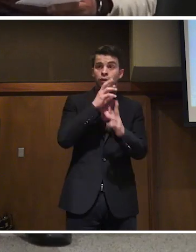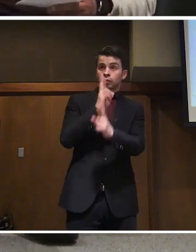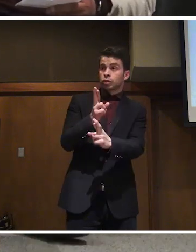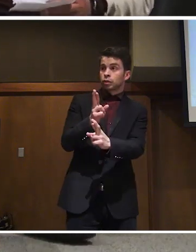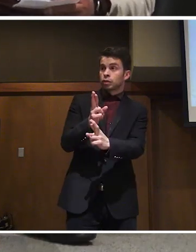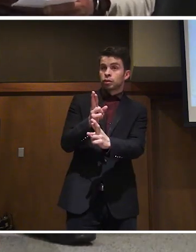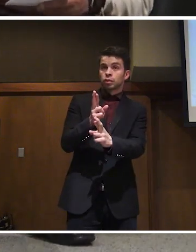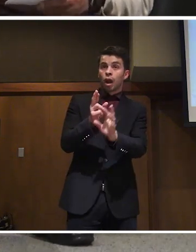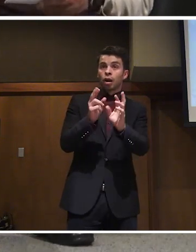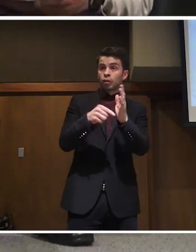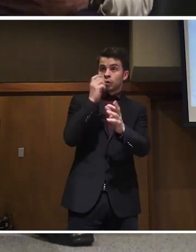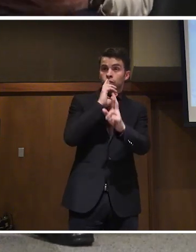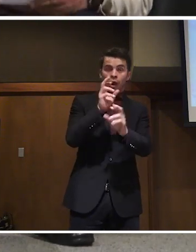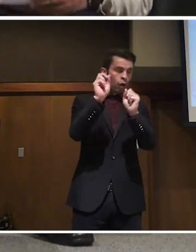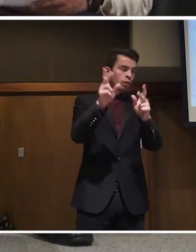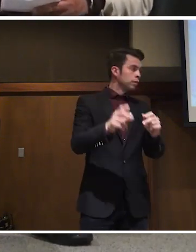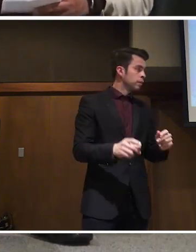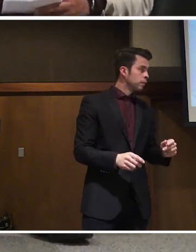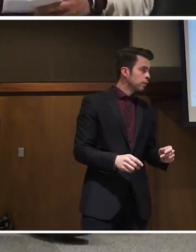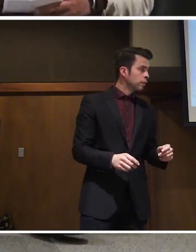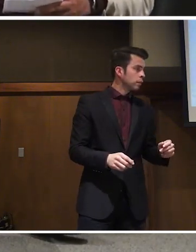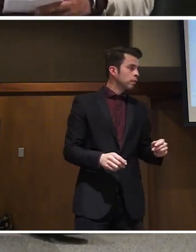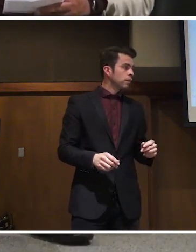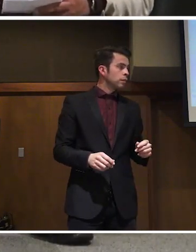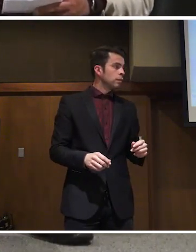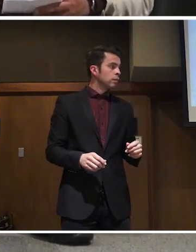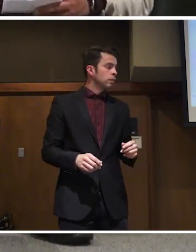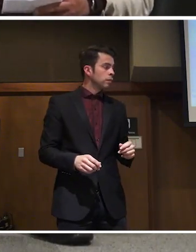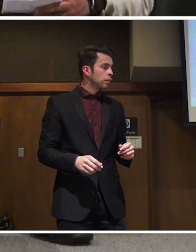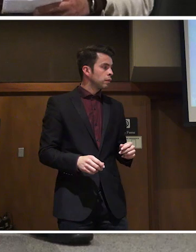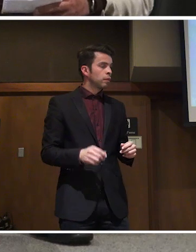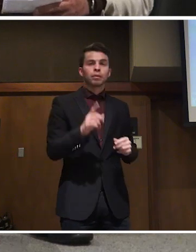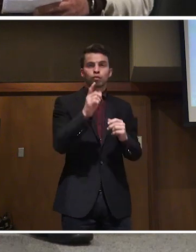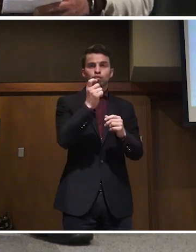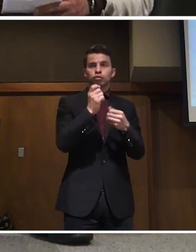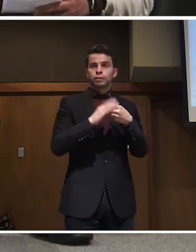Sí. Bueno, eso es la pregunta